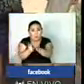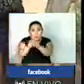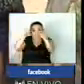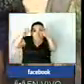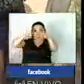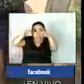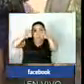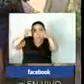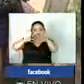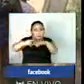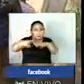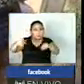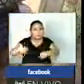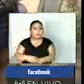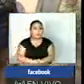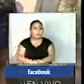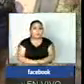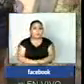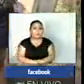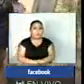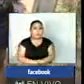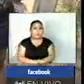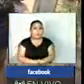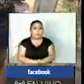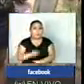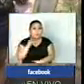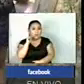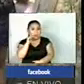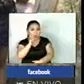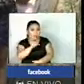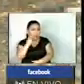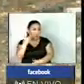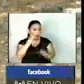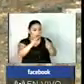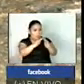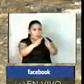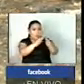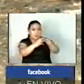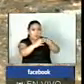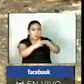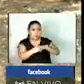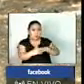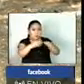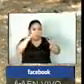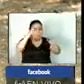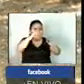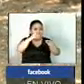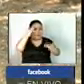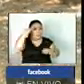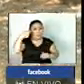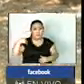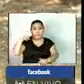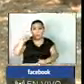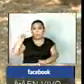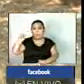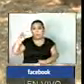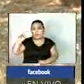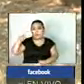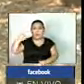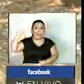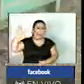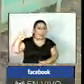lleve es bien triste son los restos de lo que antes fue la casa de Miriam Yolanda el invierno de